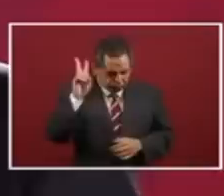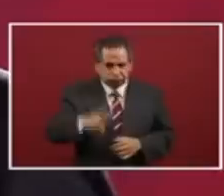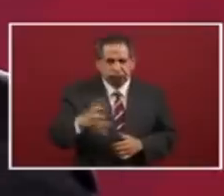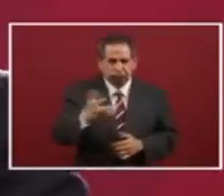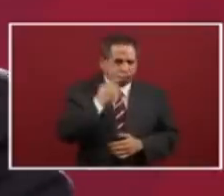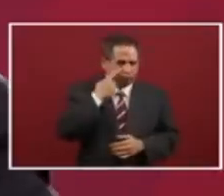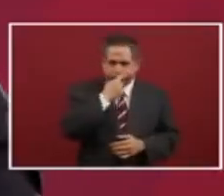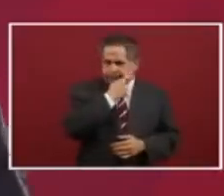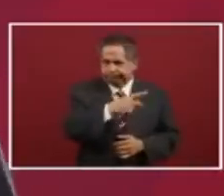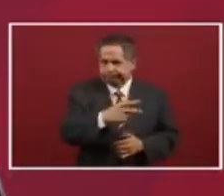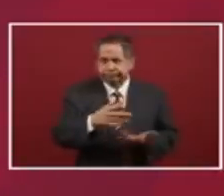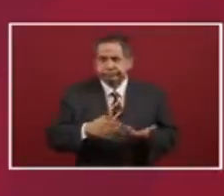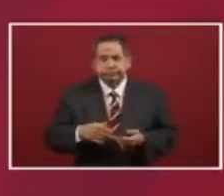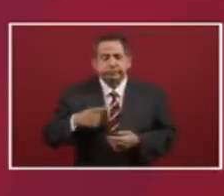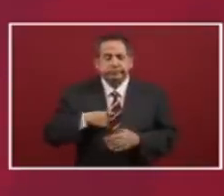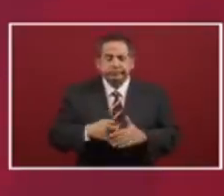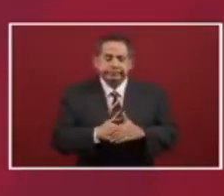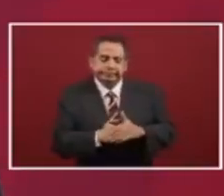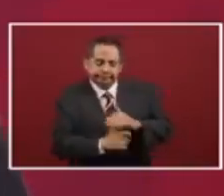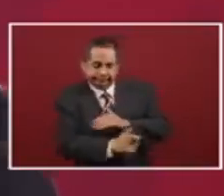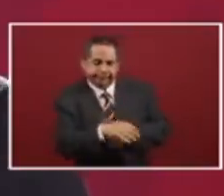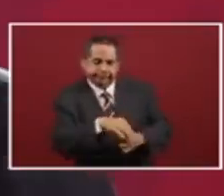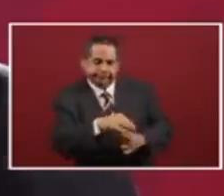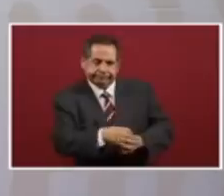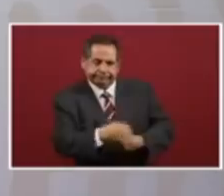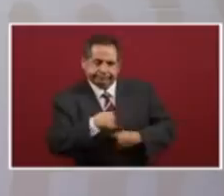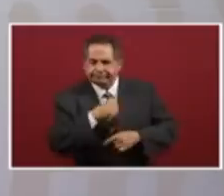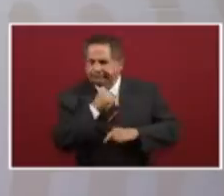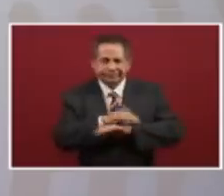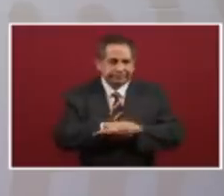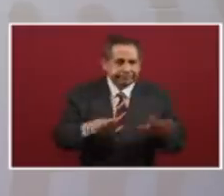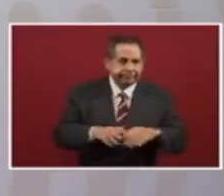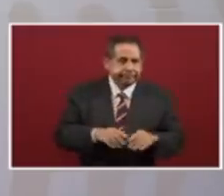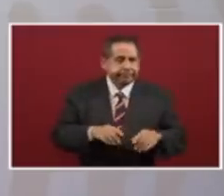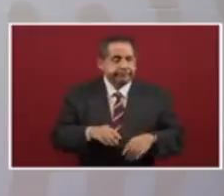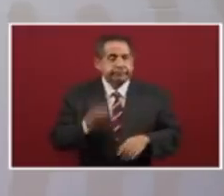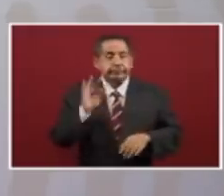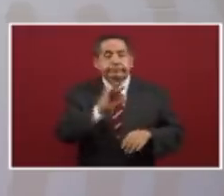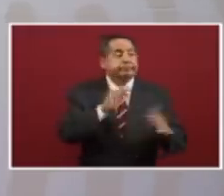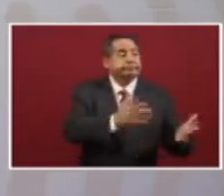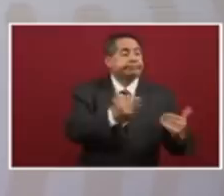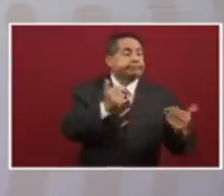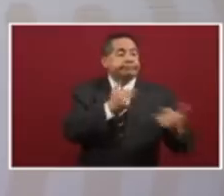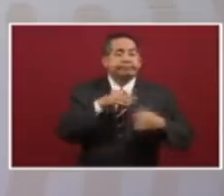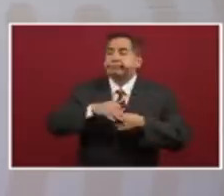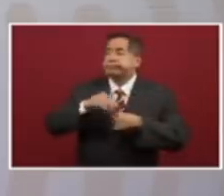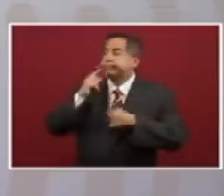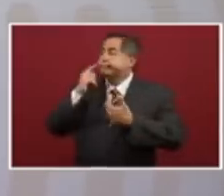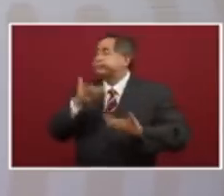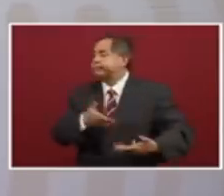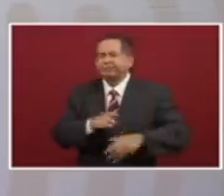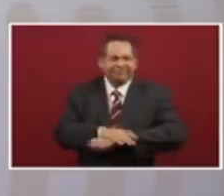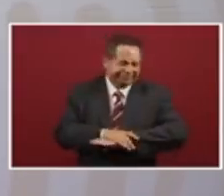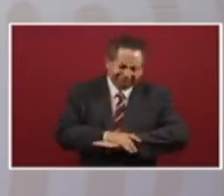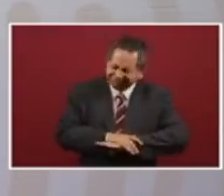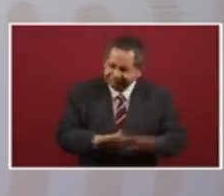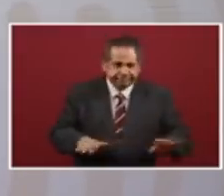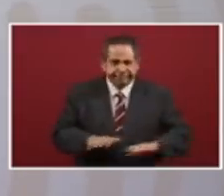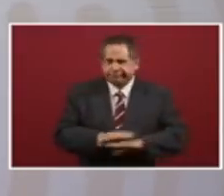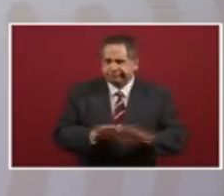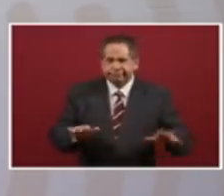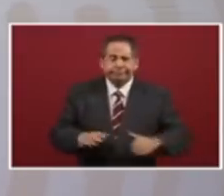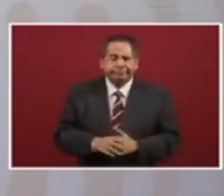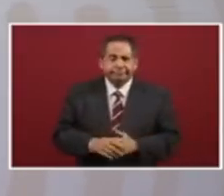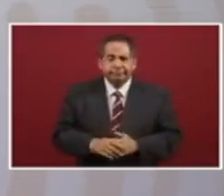no haya compra de votos que no hay acarreos que no se